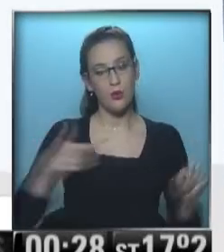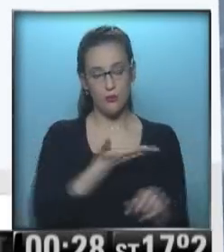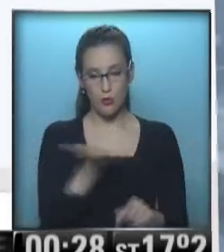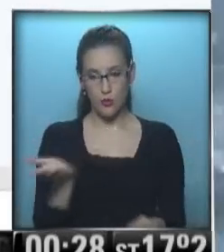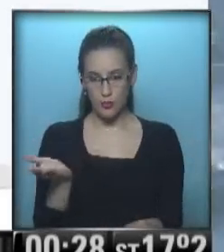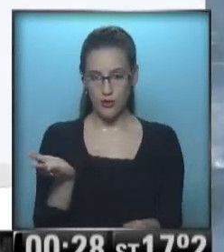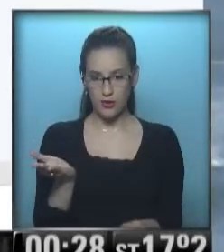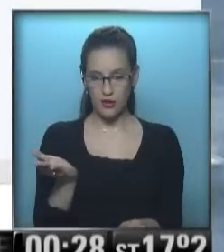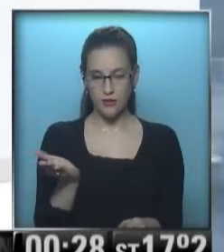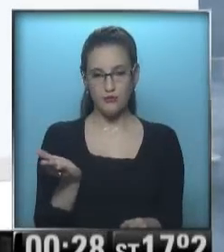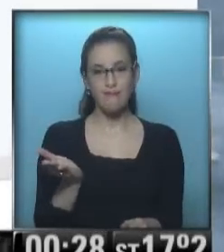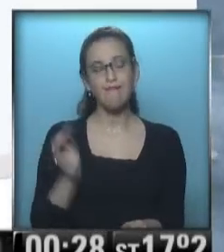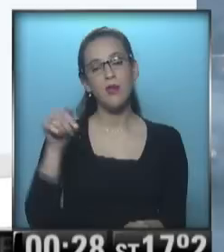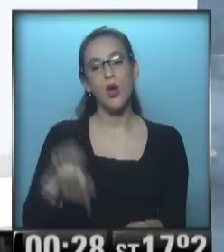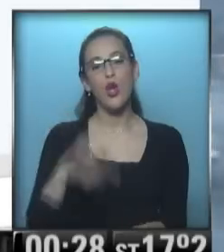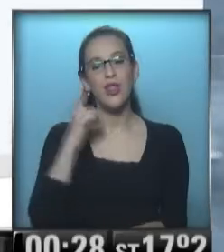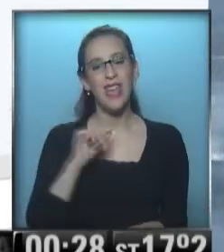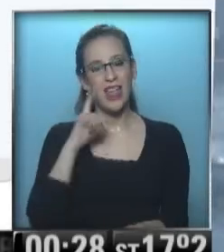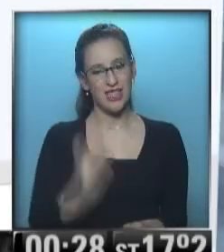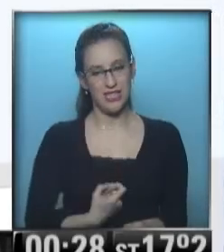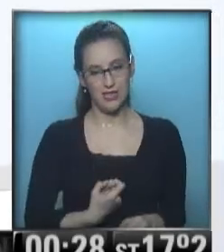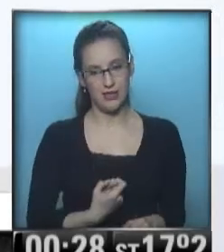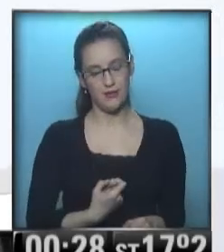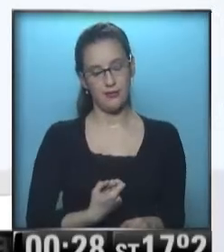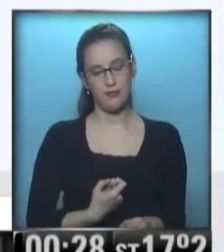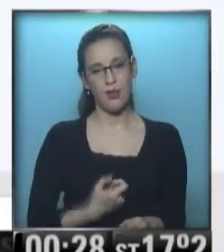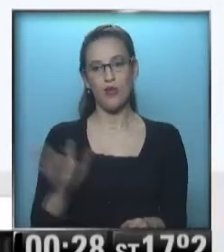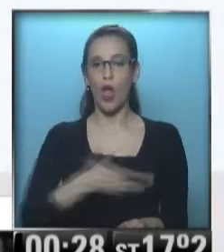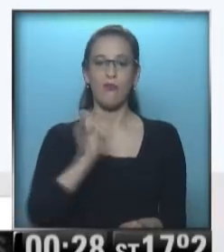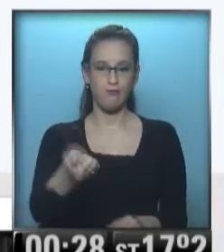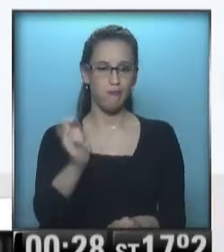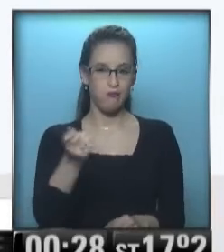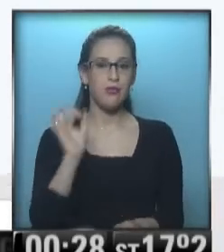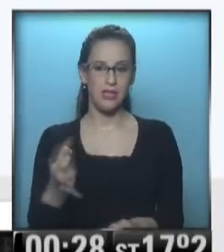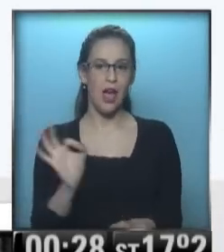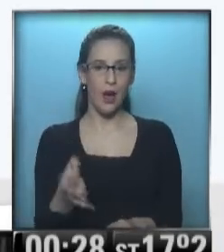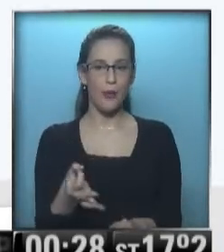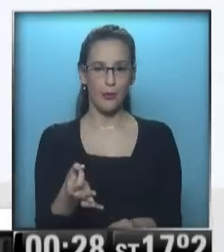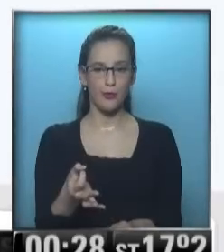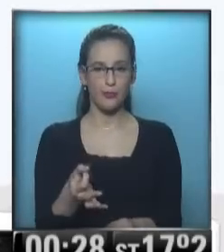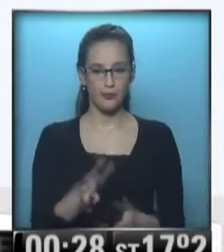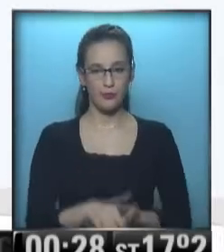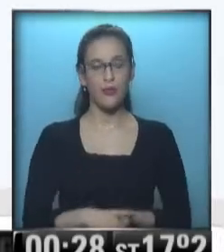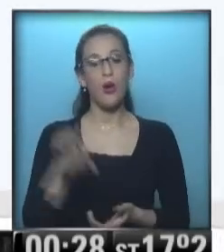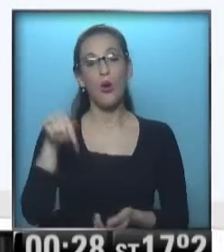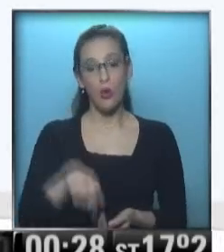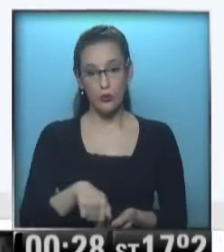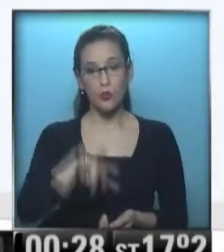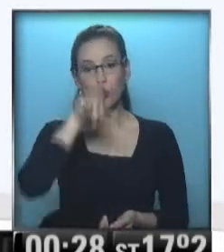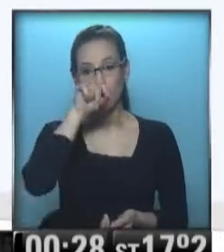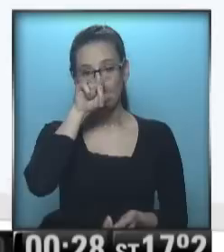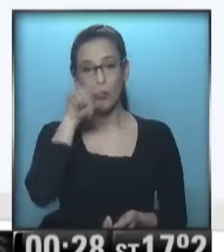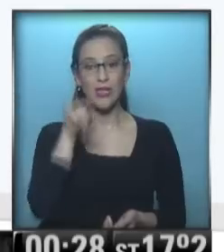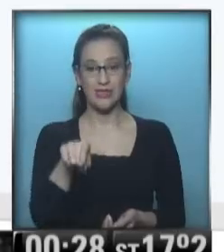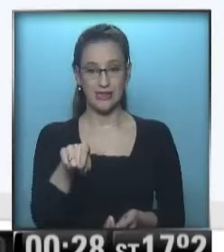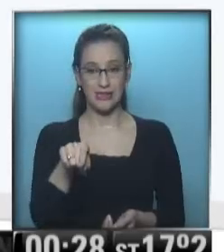pública, con lo que lamentablemente ya todos sabemos. De esta manera, por la cuenta oficial